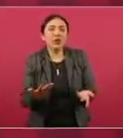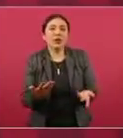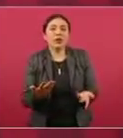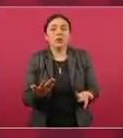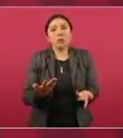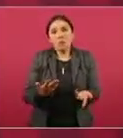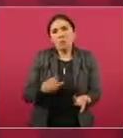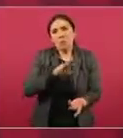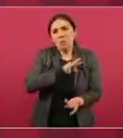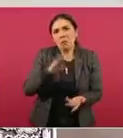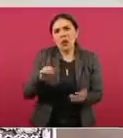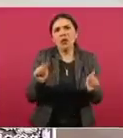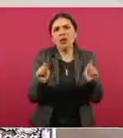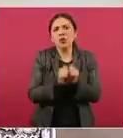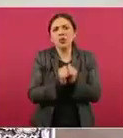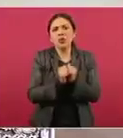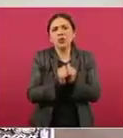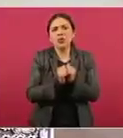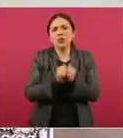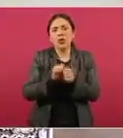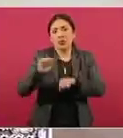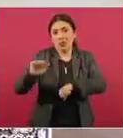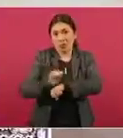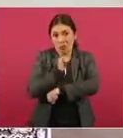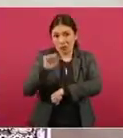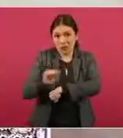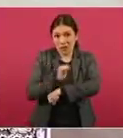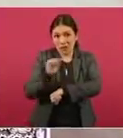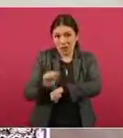carro es